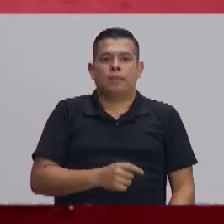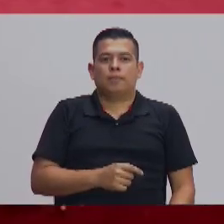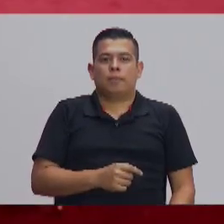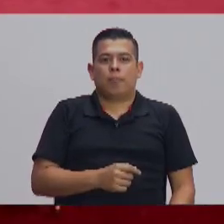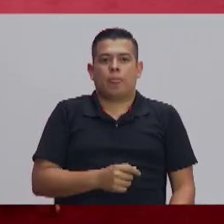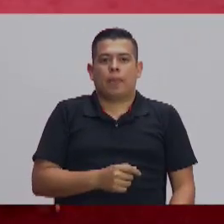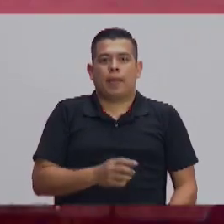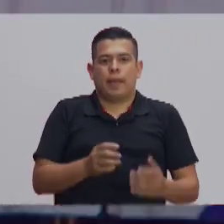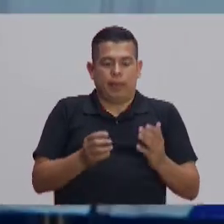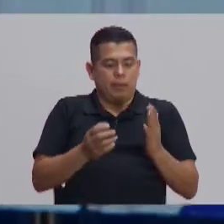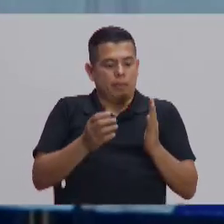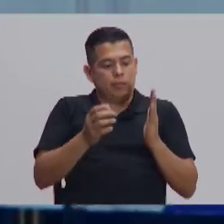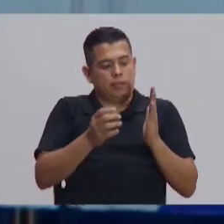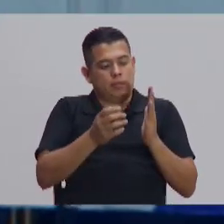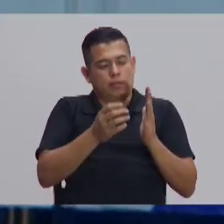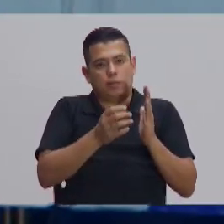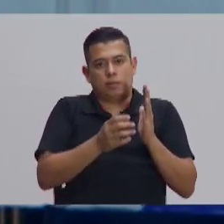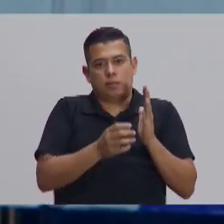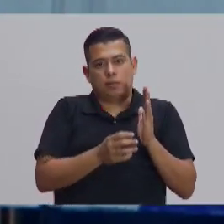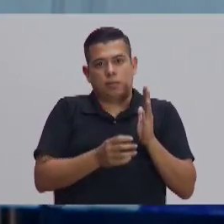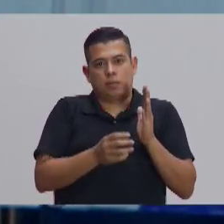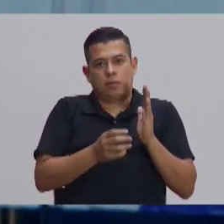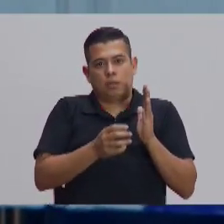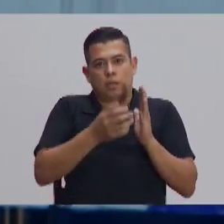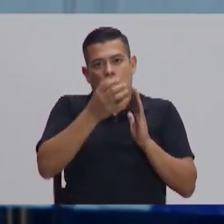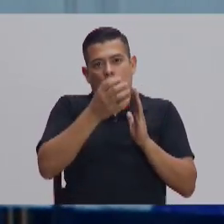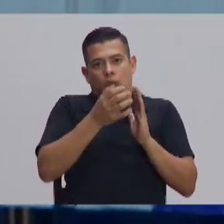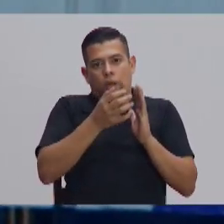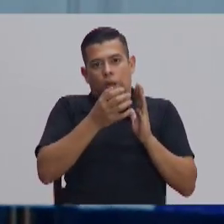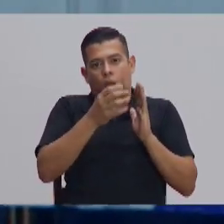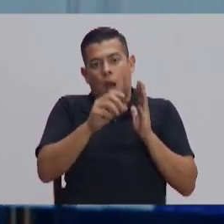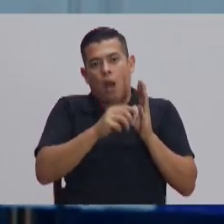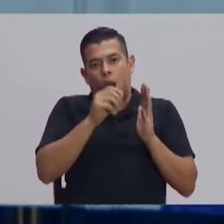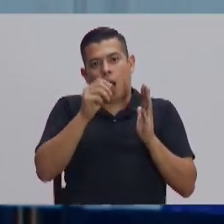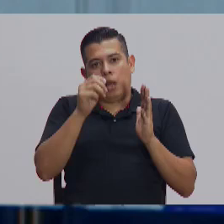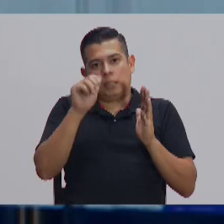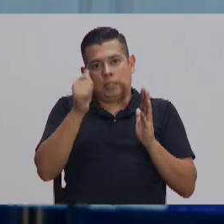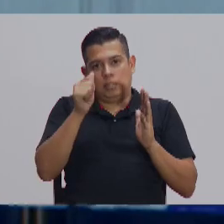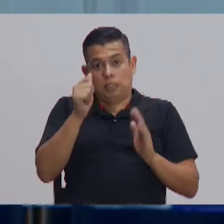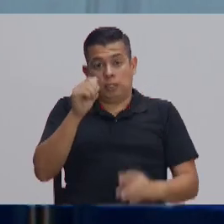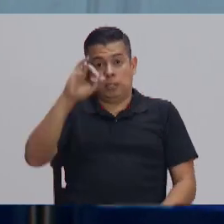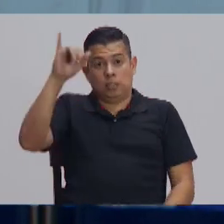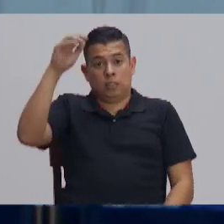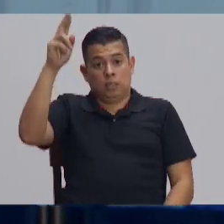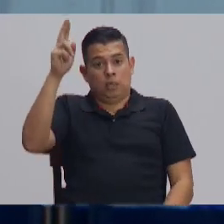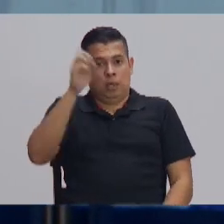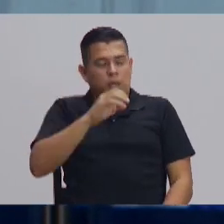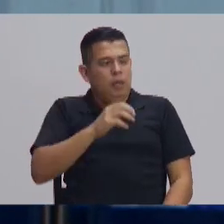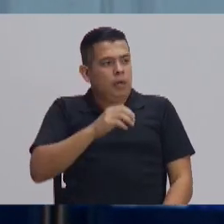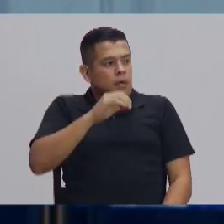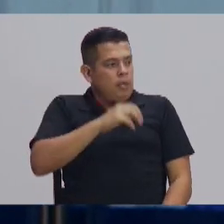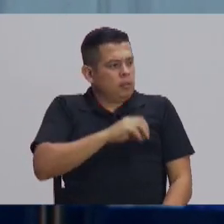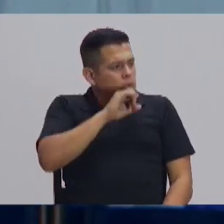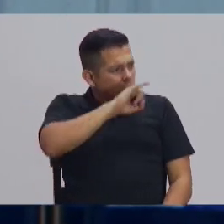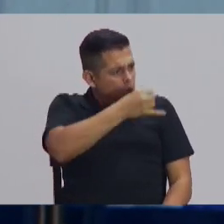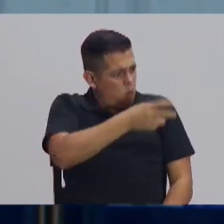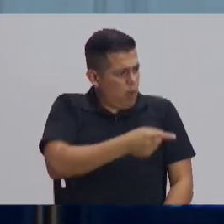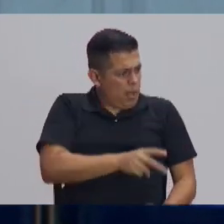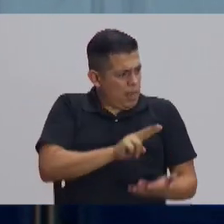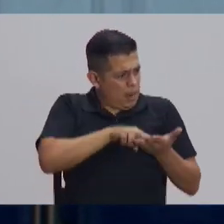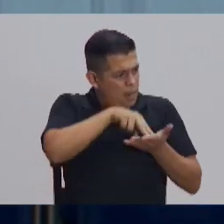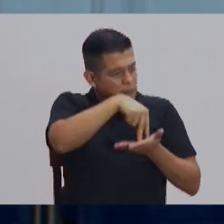en el versículo 10 que dice y jehová tipo josué levántate